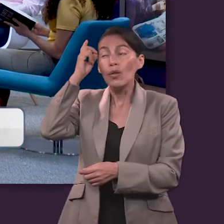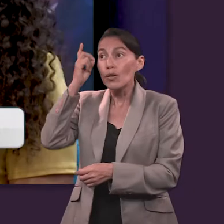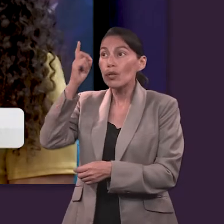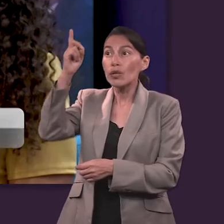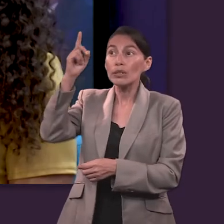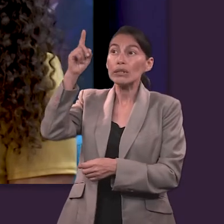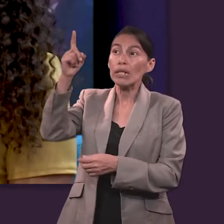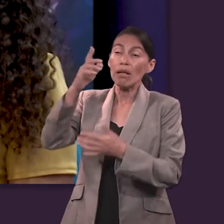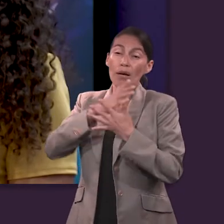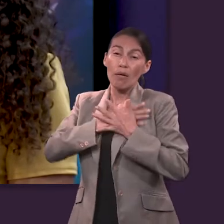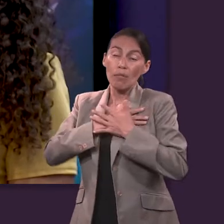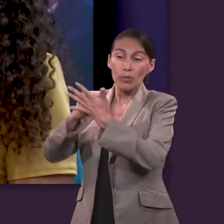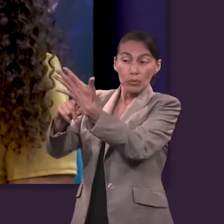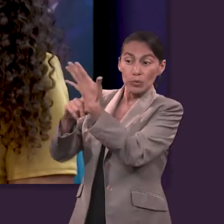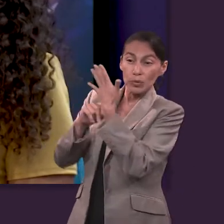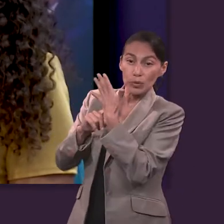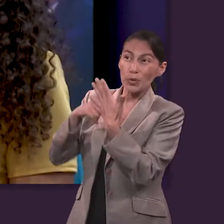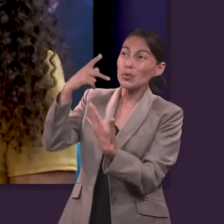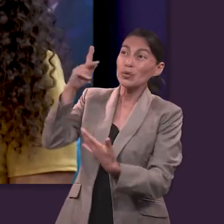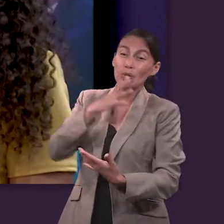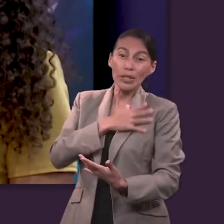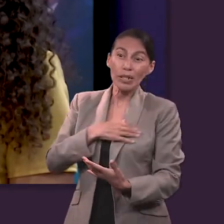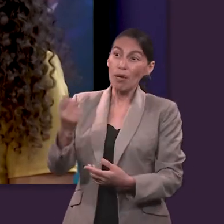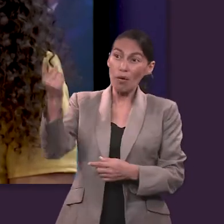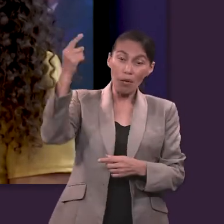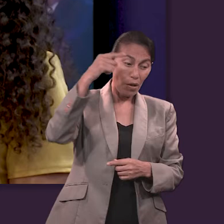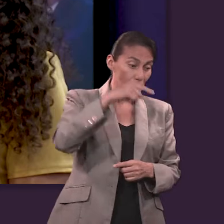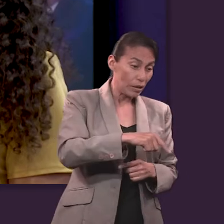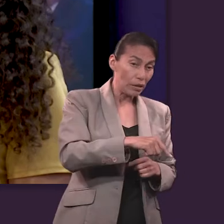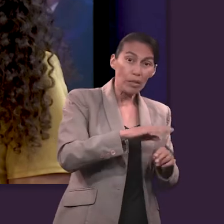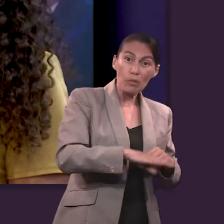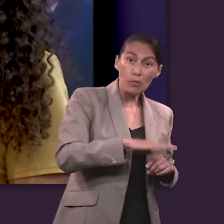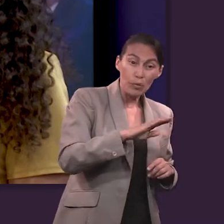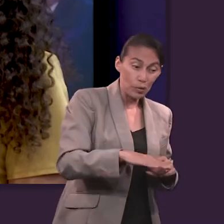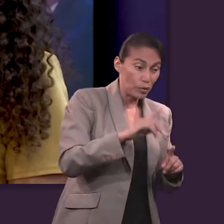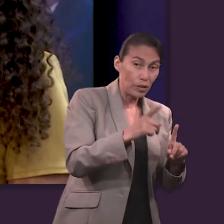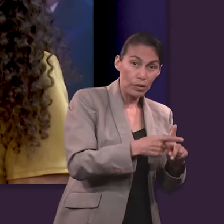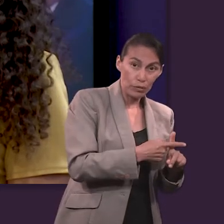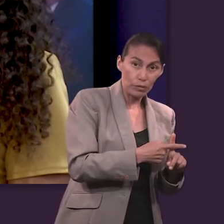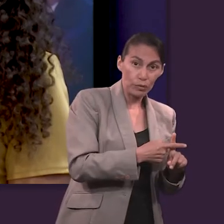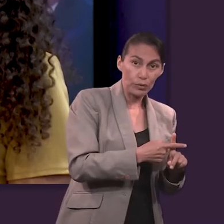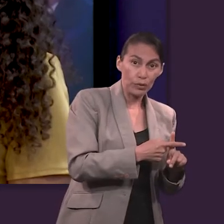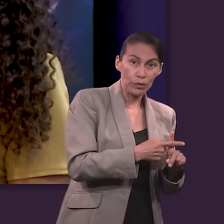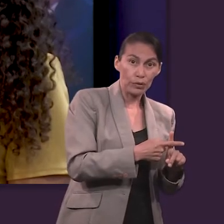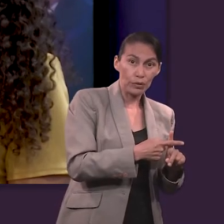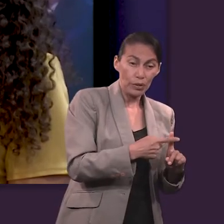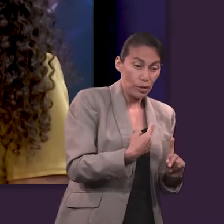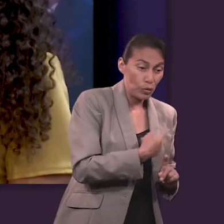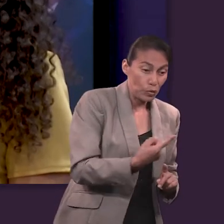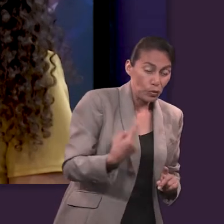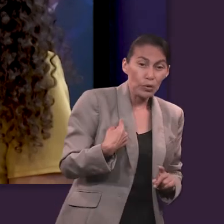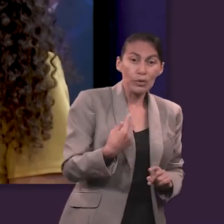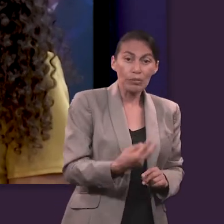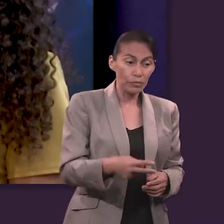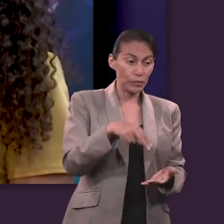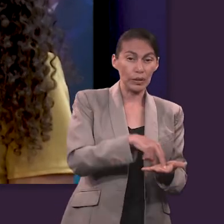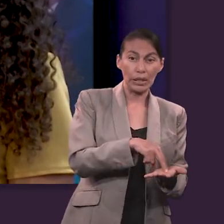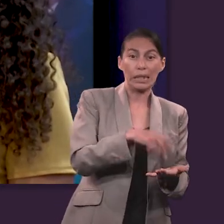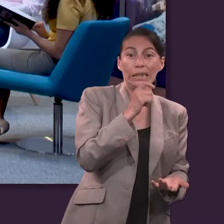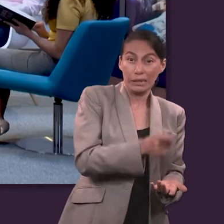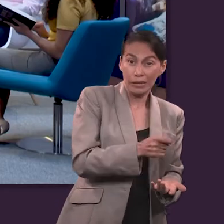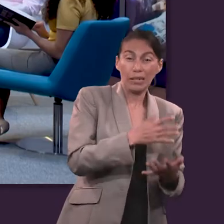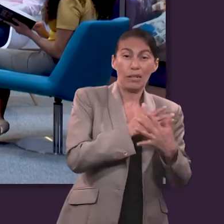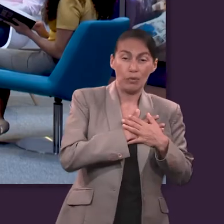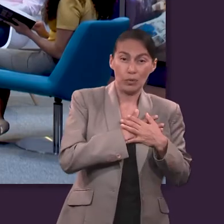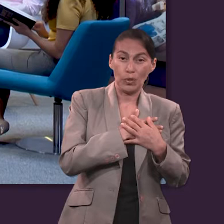mostró el amor de Dios para con nosotros, en que Dios envió a su Hijo unigénito al mundo para que vivamos por él. En esto